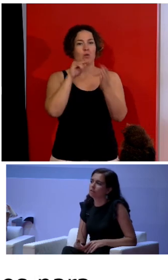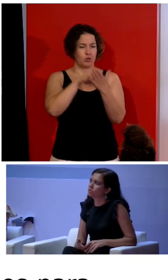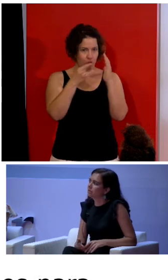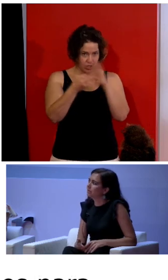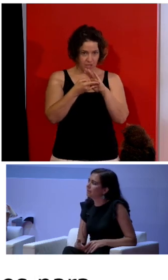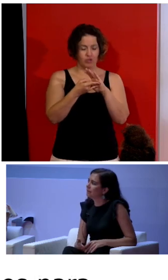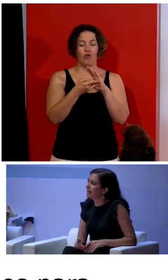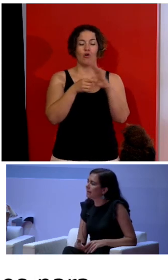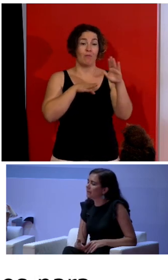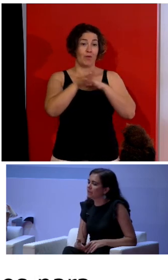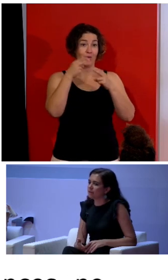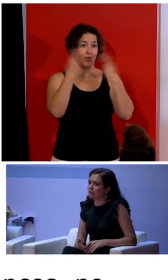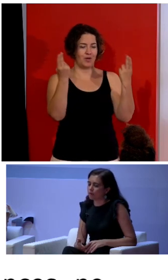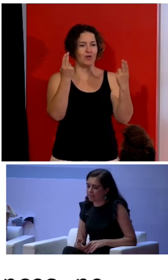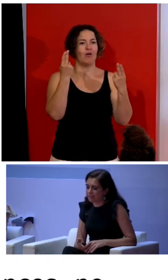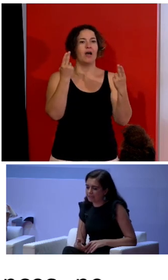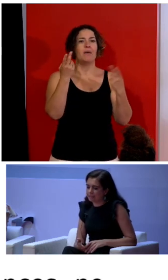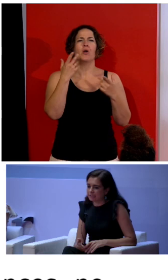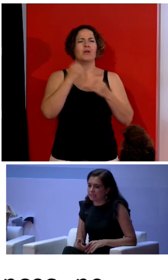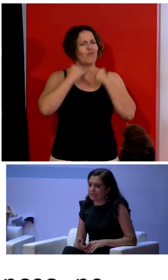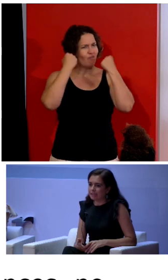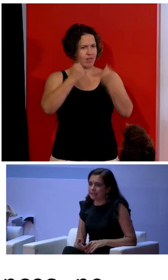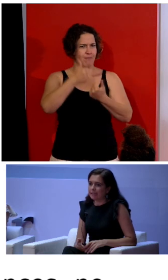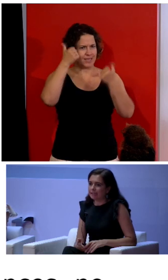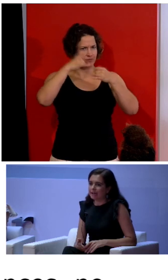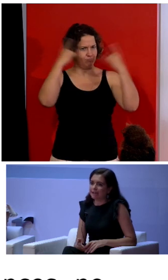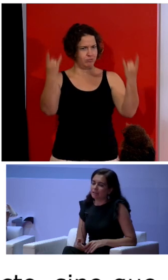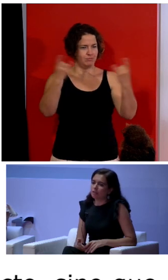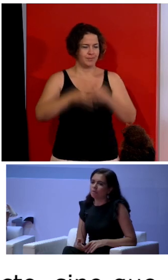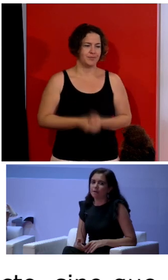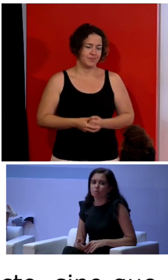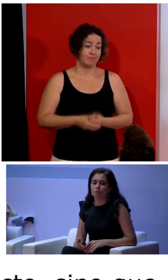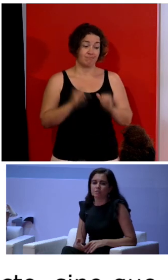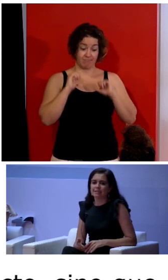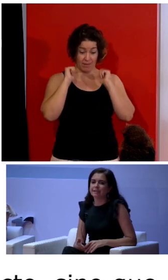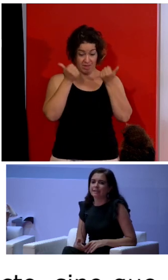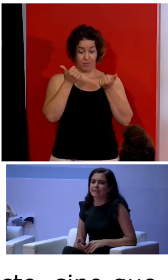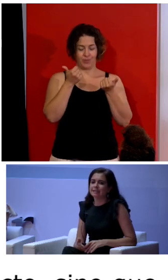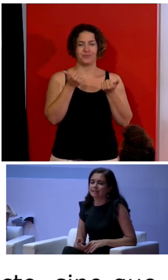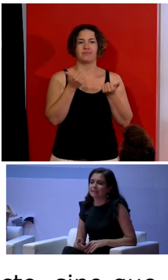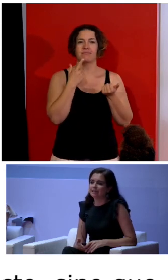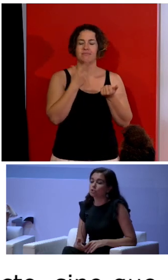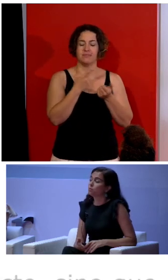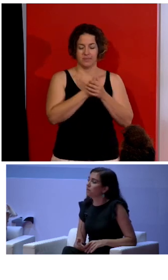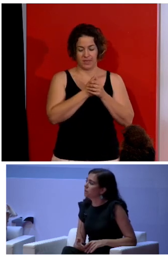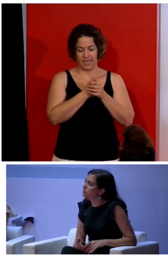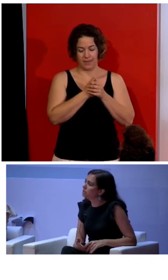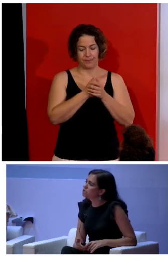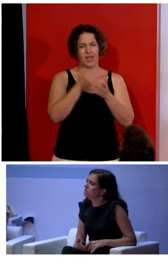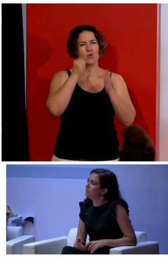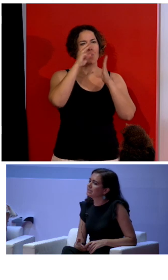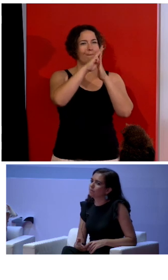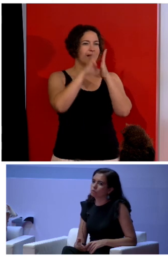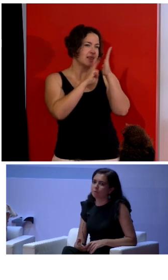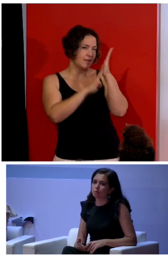que lo hicimos de manera reforzada. Al inicio hablábamos, bueno, pues de esos principios